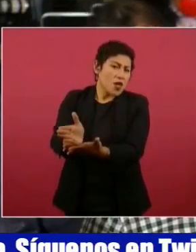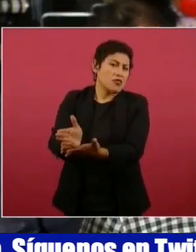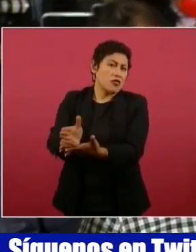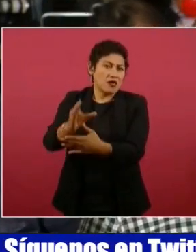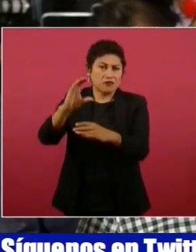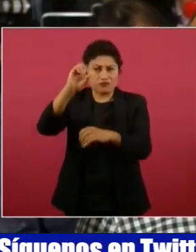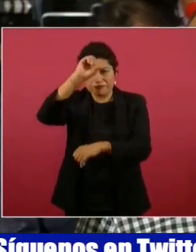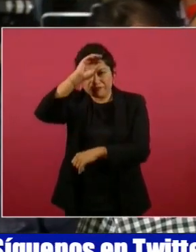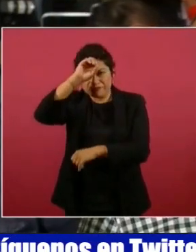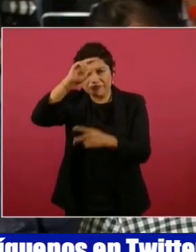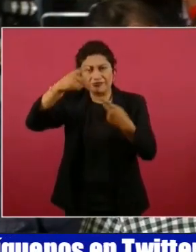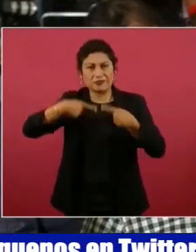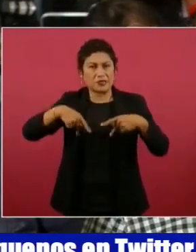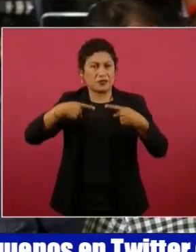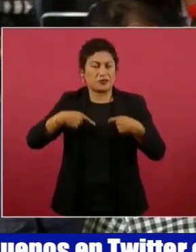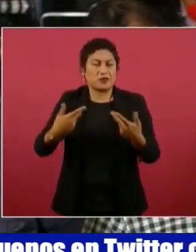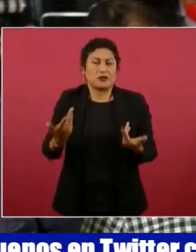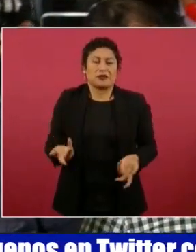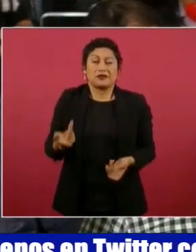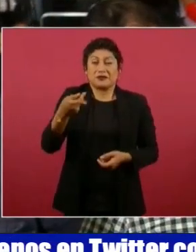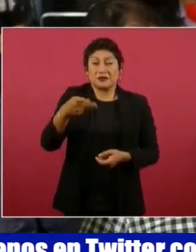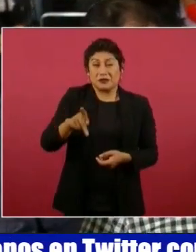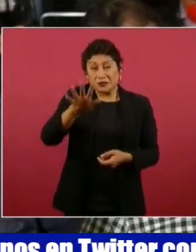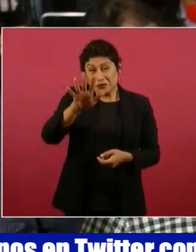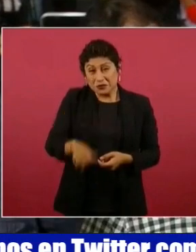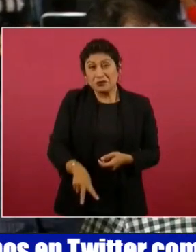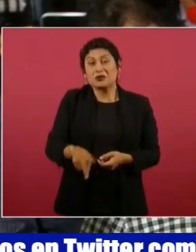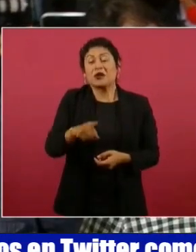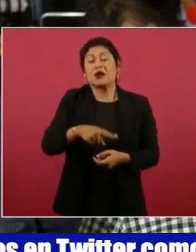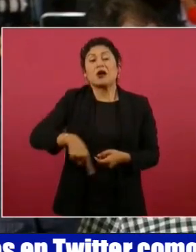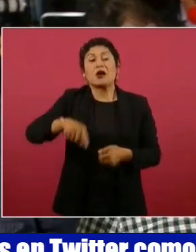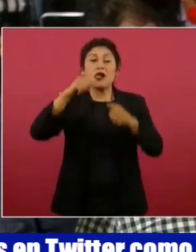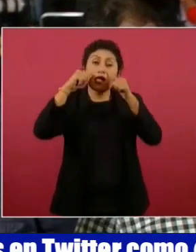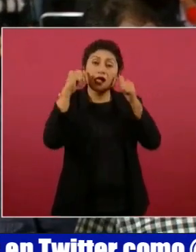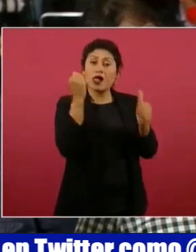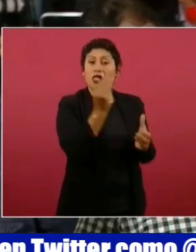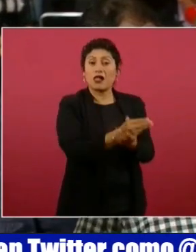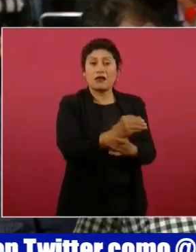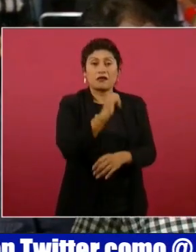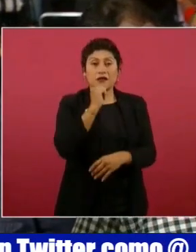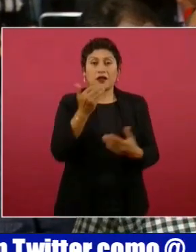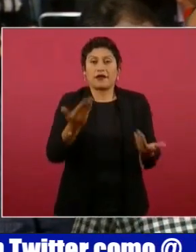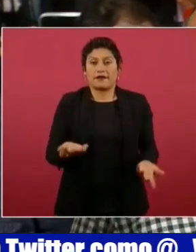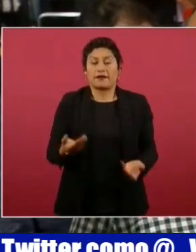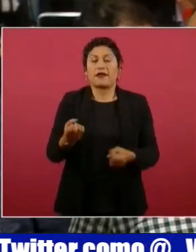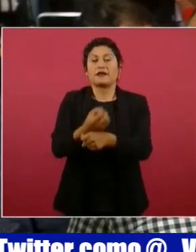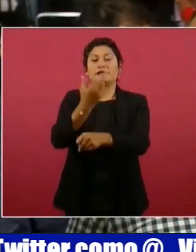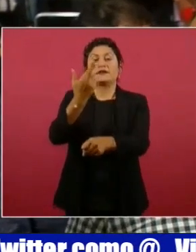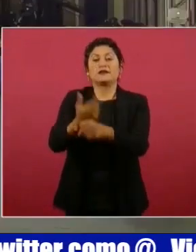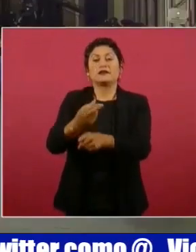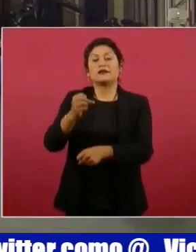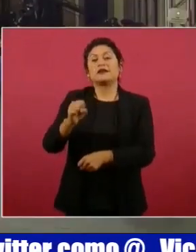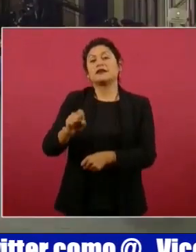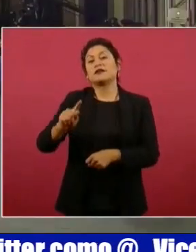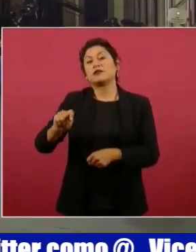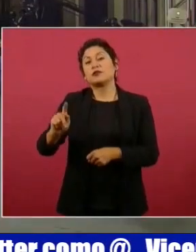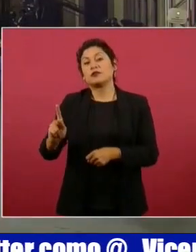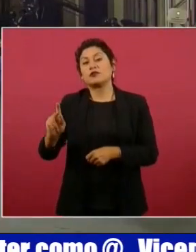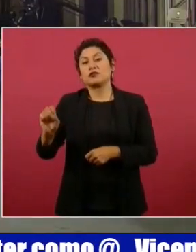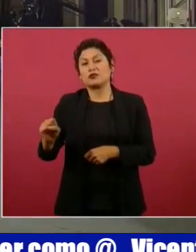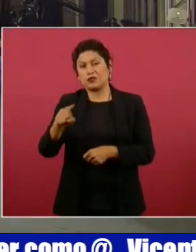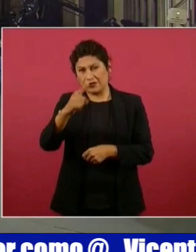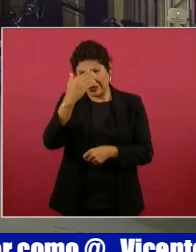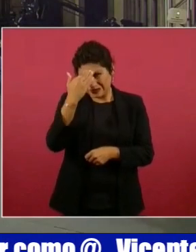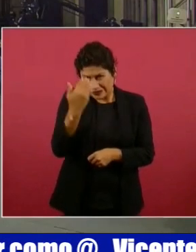embargo, los mineros siguen siendo pues carne de cañón, nadie hace nada por ellos. La Secretaría del Trabajo, ¿tiene usted reportes